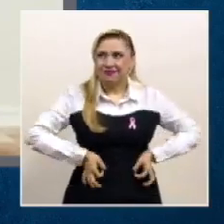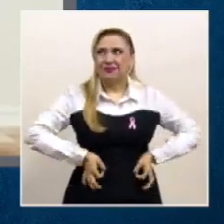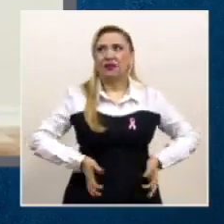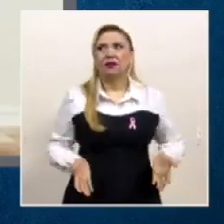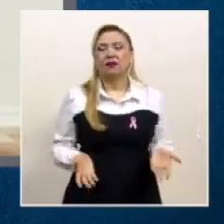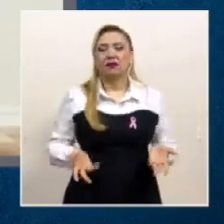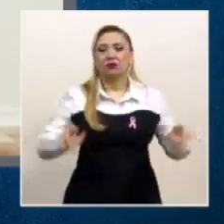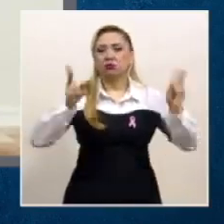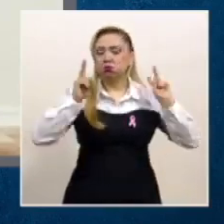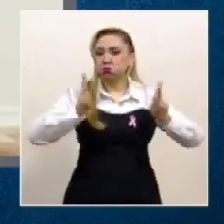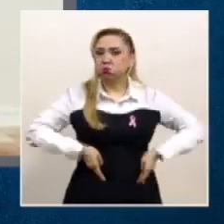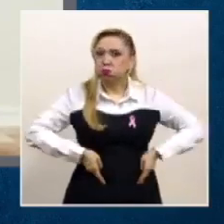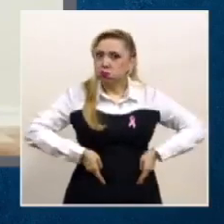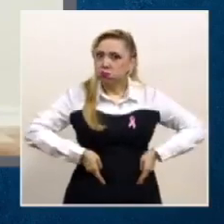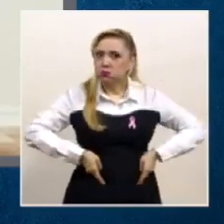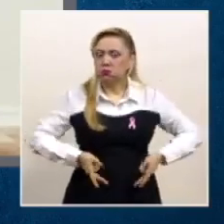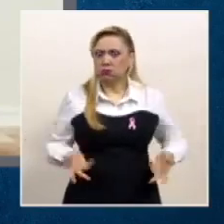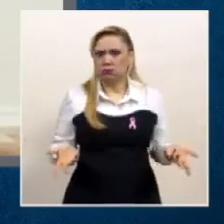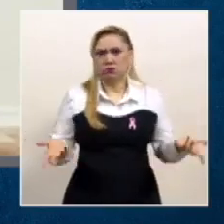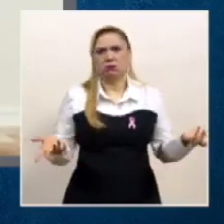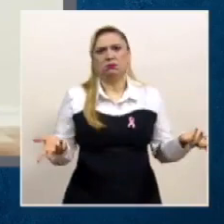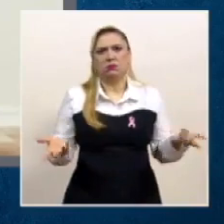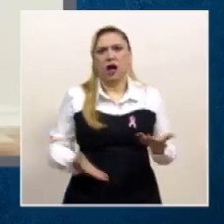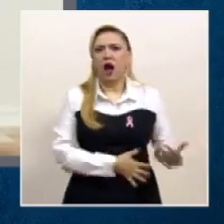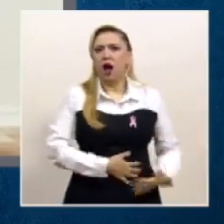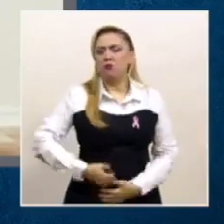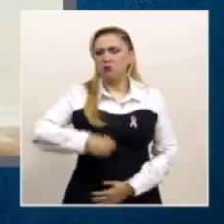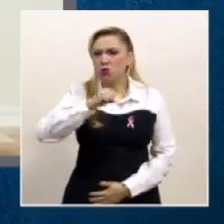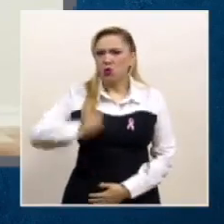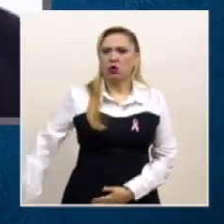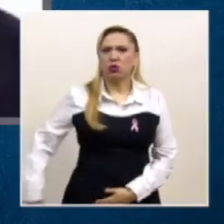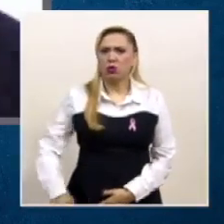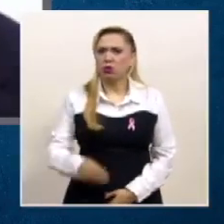la esterilización forzada o el aborto forzado, por